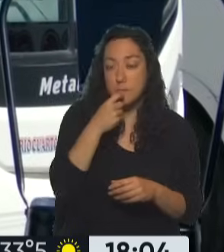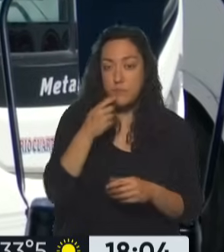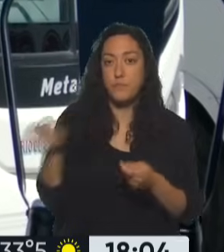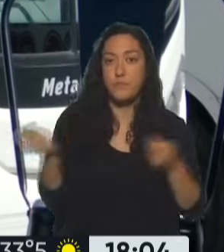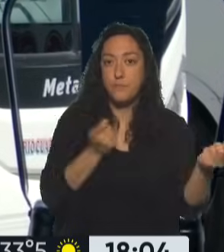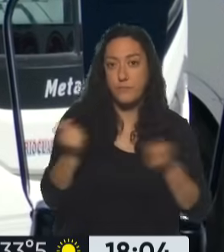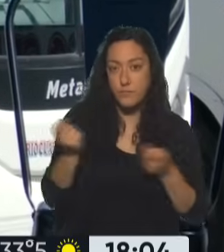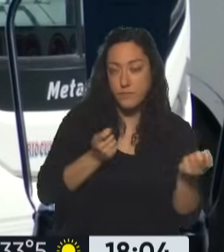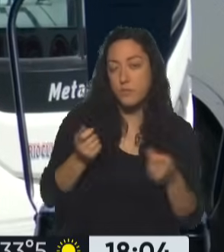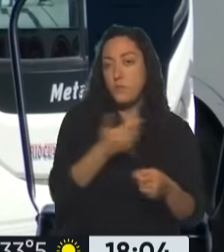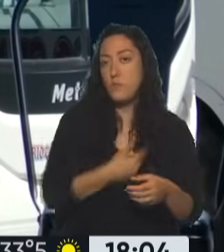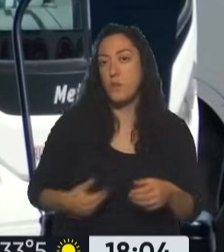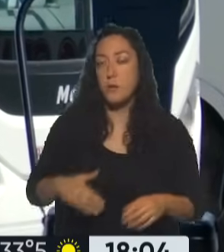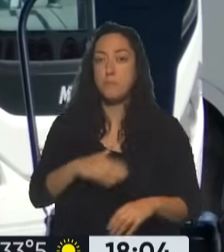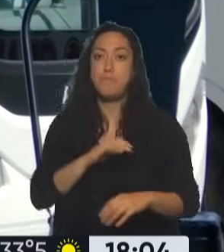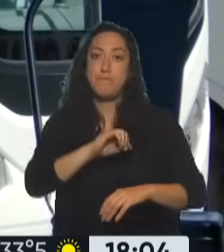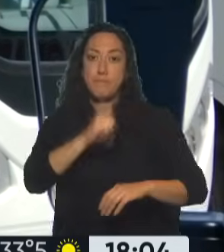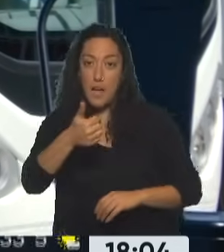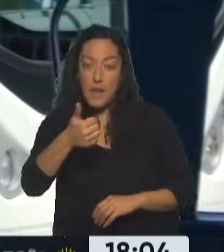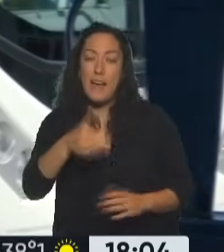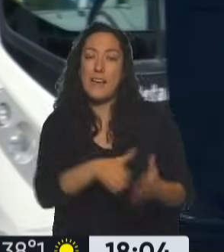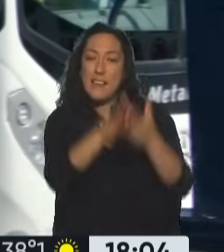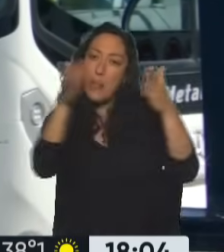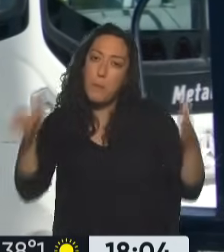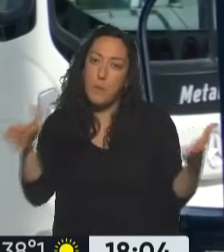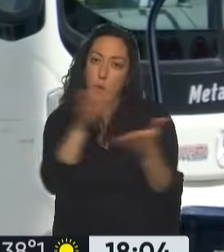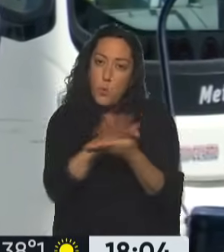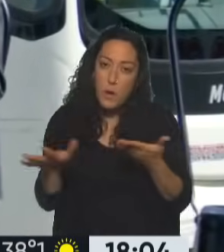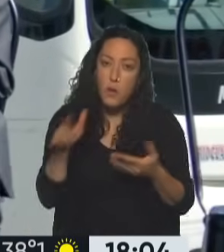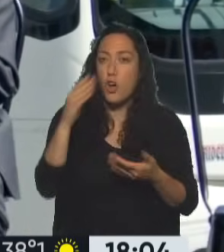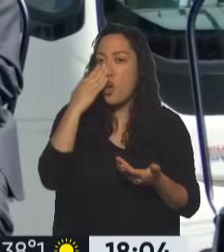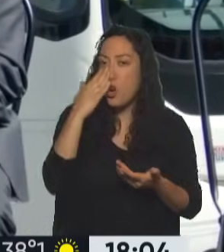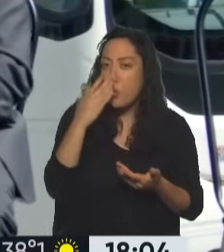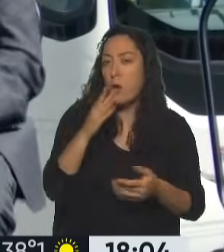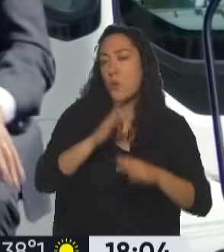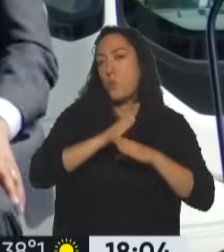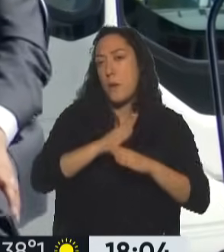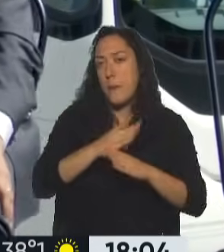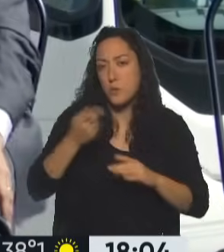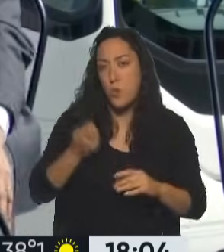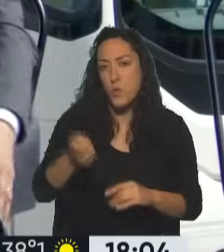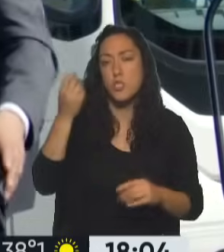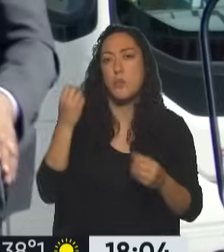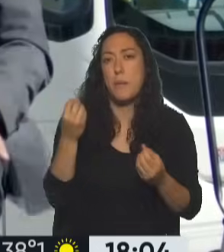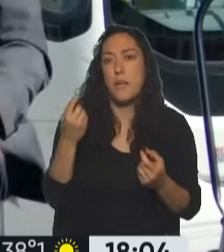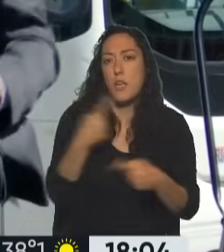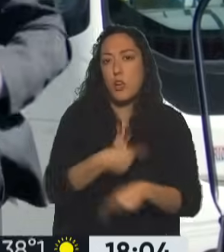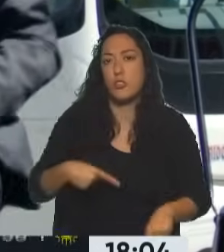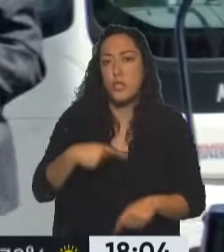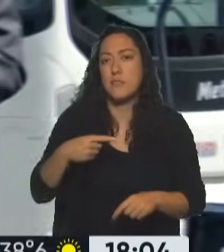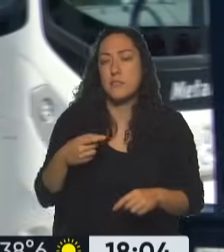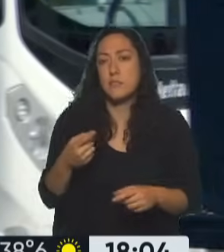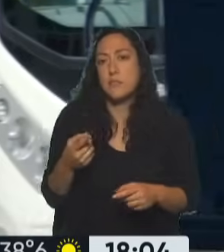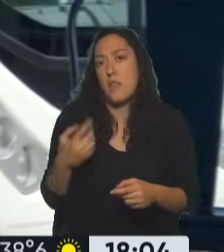gestión suya al frente del gobierno será parte de una nueva etapa en la que nunca más Córdoba tendrá que hacer juicio para tener lo que le corresponde.